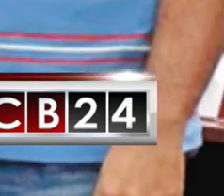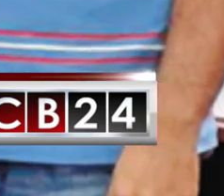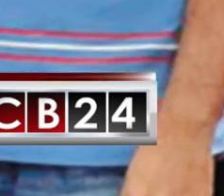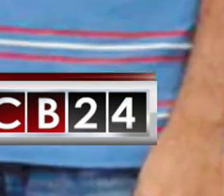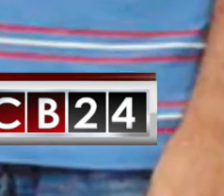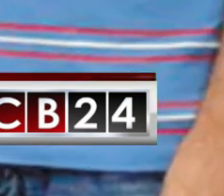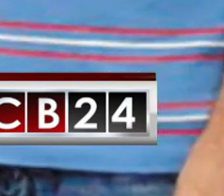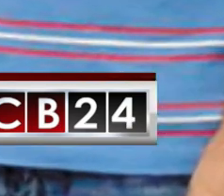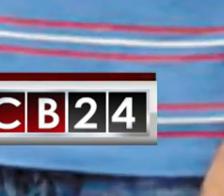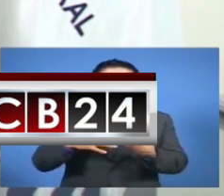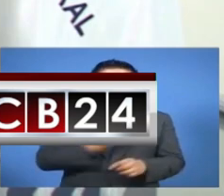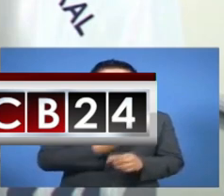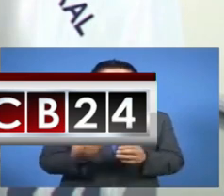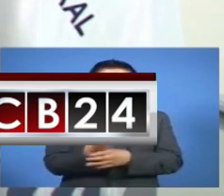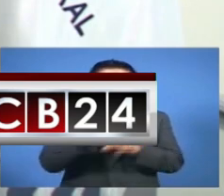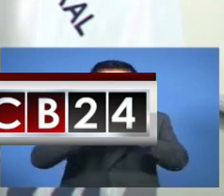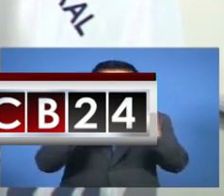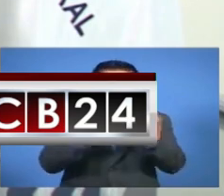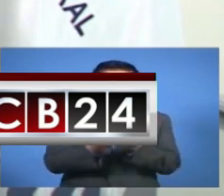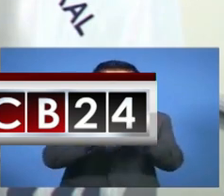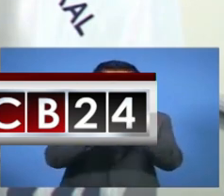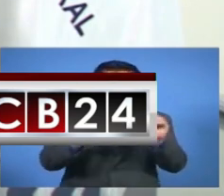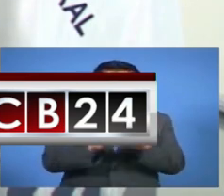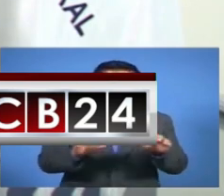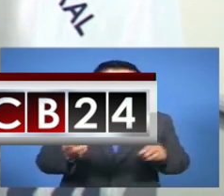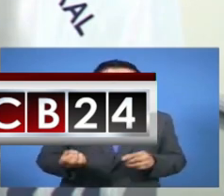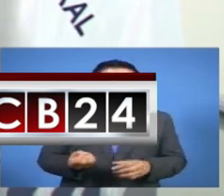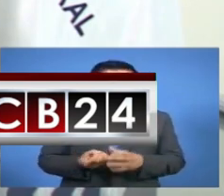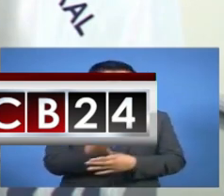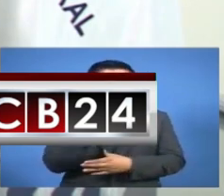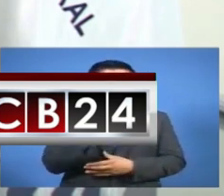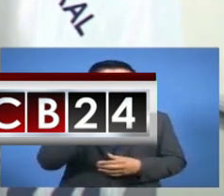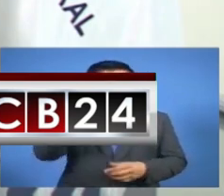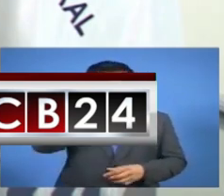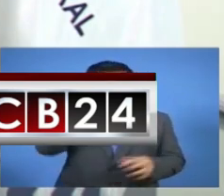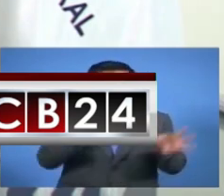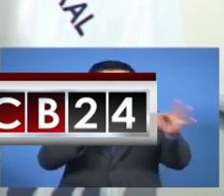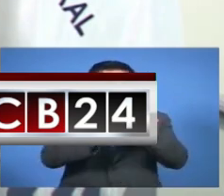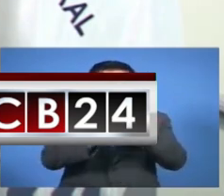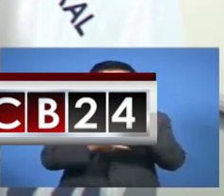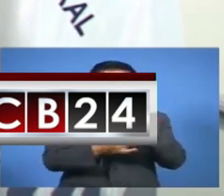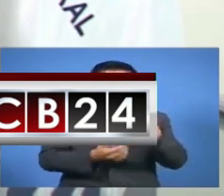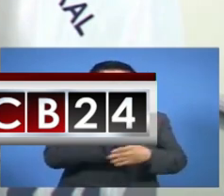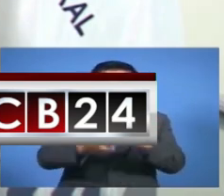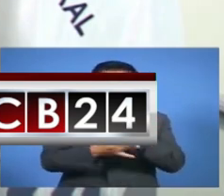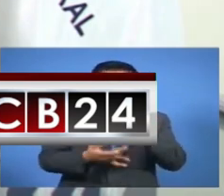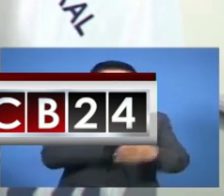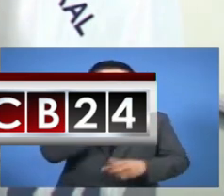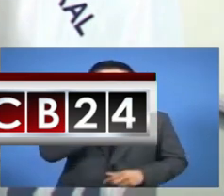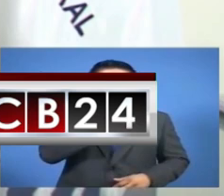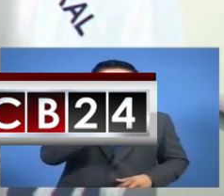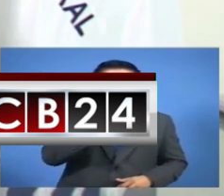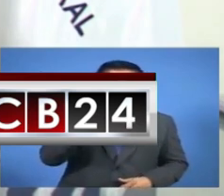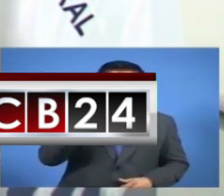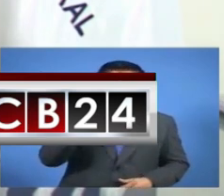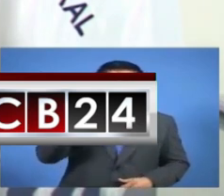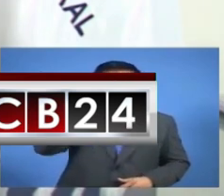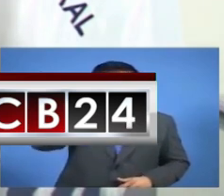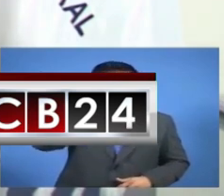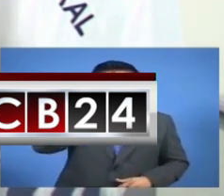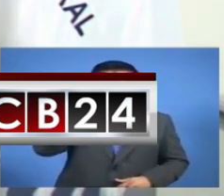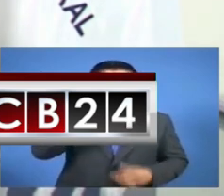propaganda anticipada ilegal las autoridades hicieron un llamado a los ciudadanos que salieron sorteados a asistir a las